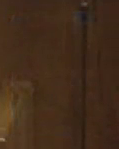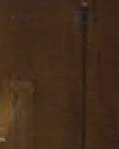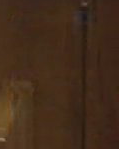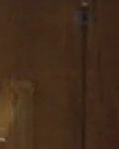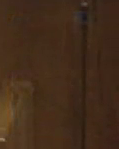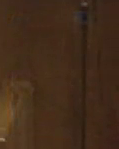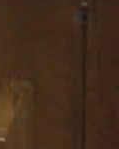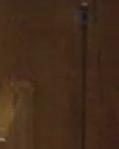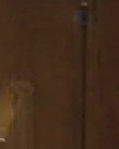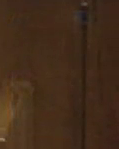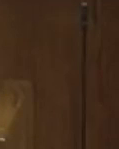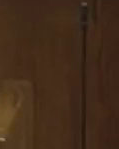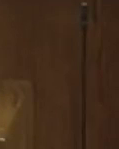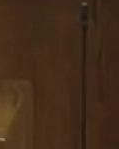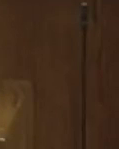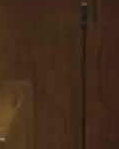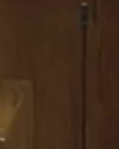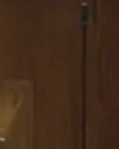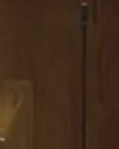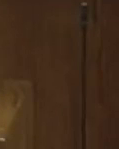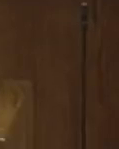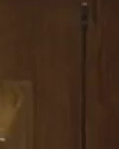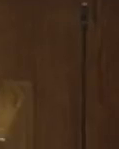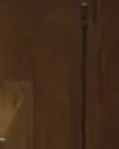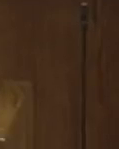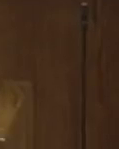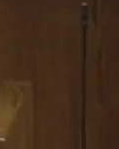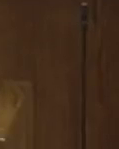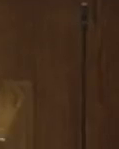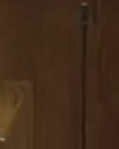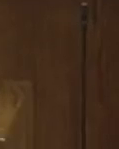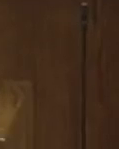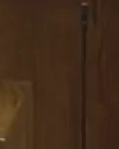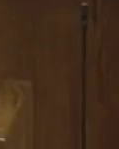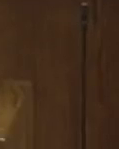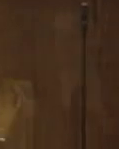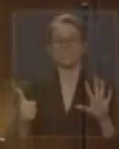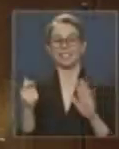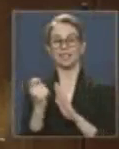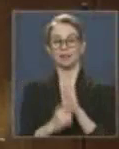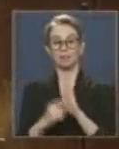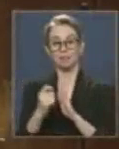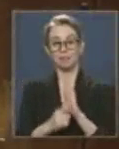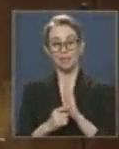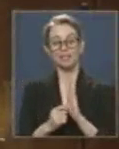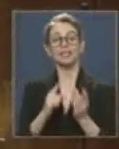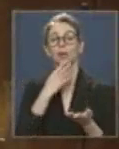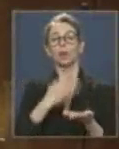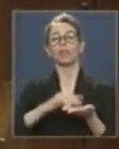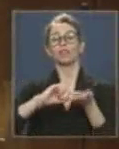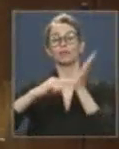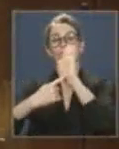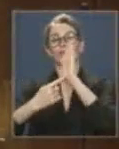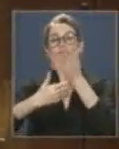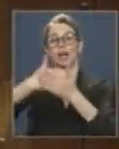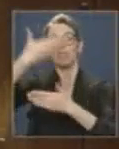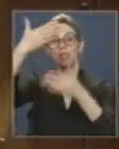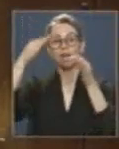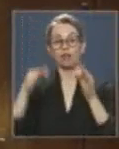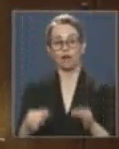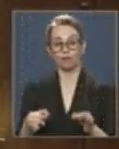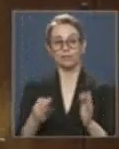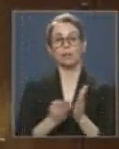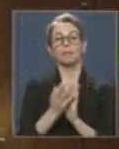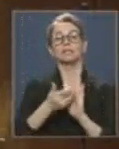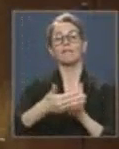reglamento aludido en el artículo segundo de esta ley deberá dictarse dentro del plazo de 6 meses contado de su publicación en el Diario Oficial,